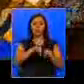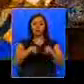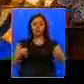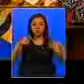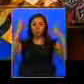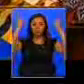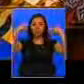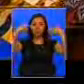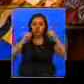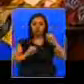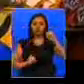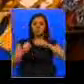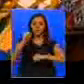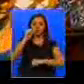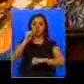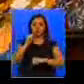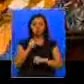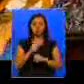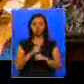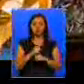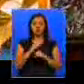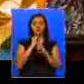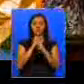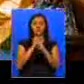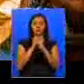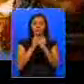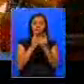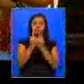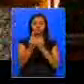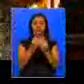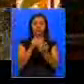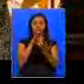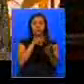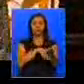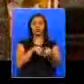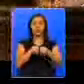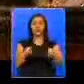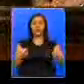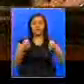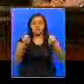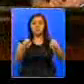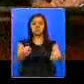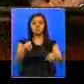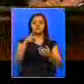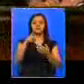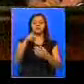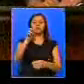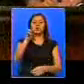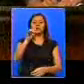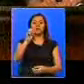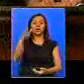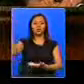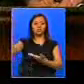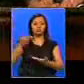superior, el convenio de cooperación interinstitucional para ejecución del proyecto de becas y Prometeos con la Secretaría